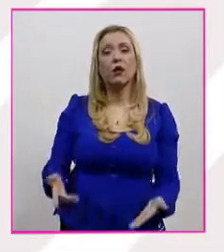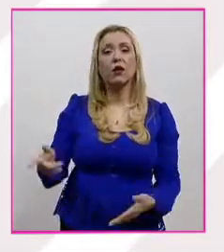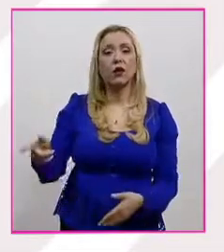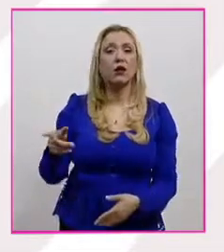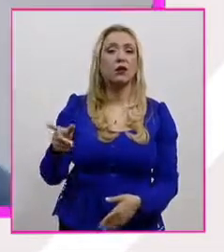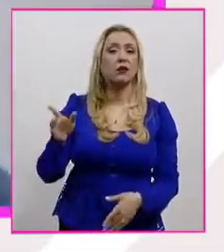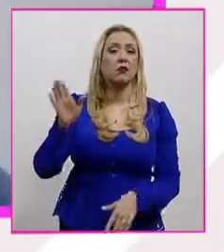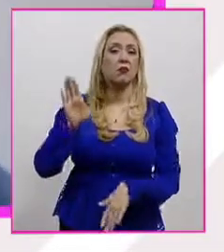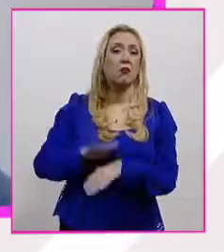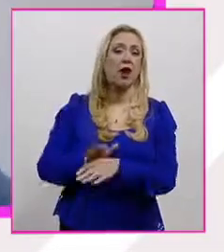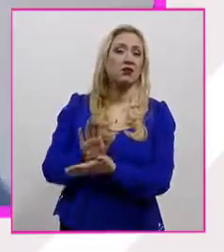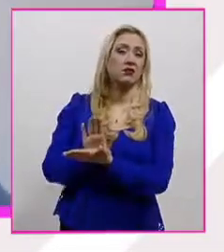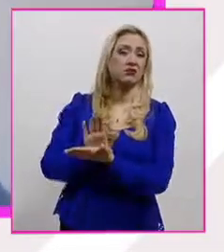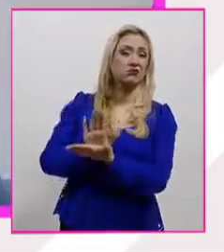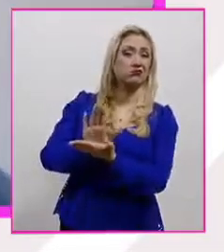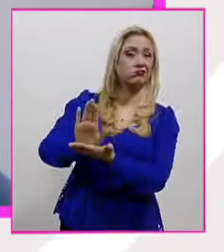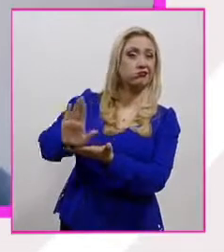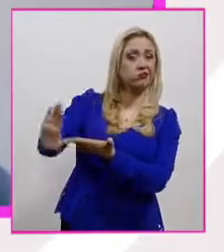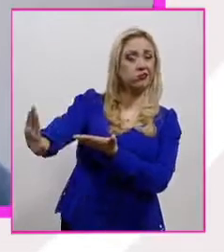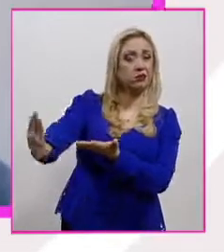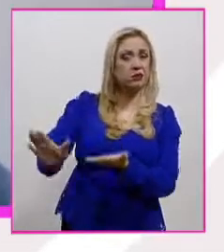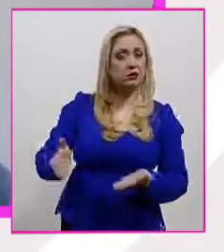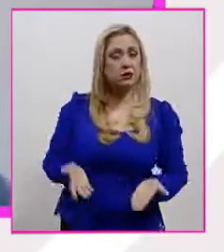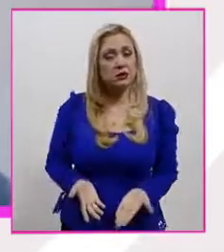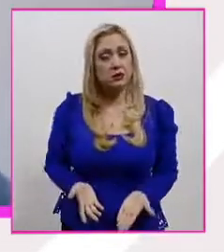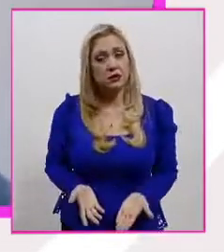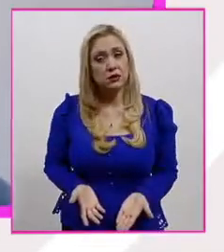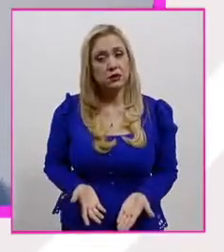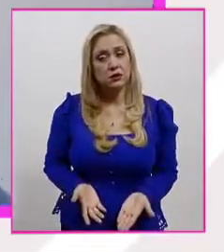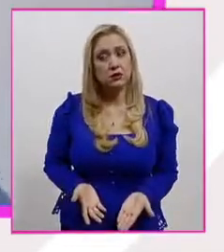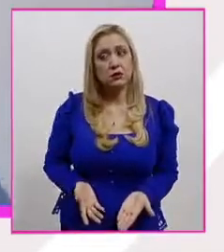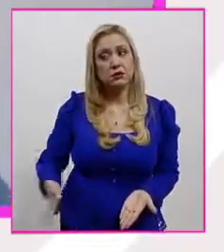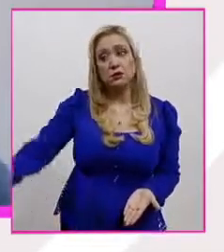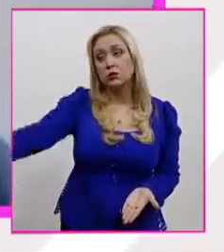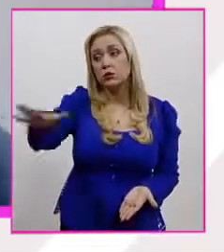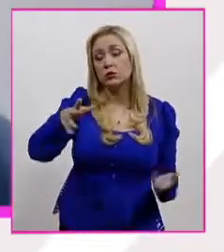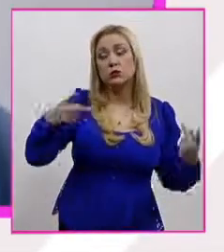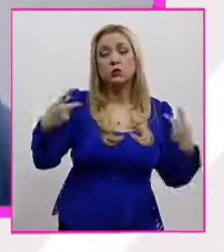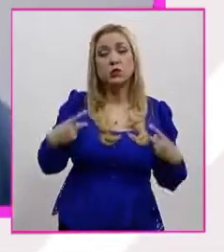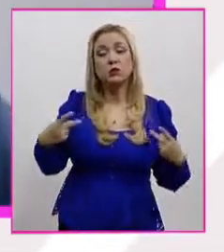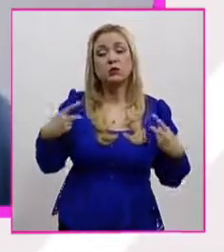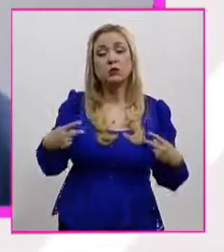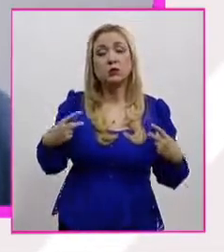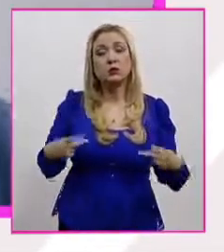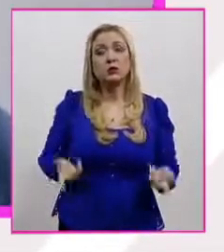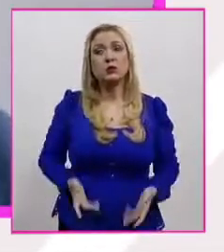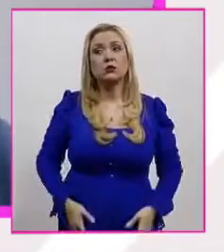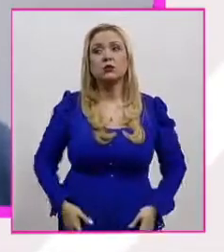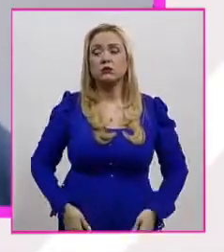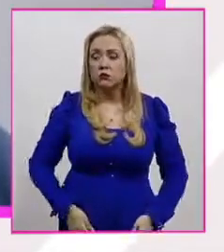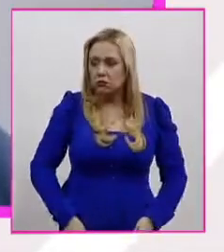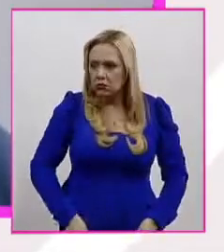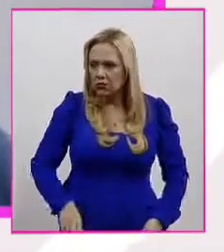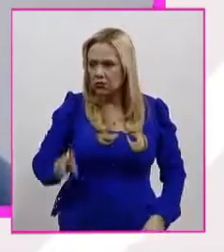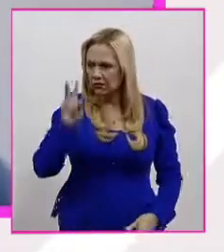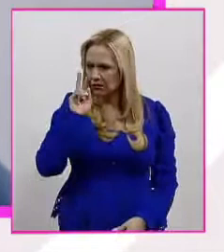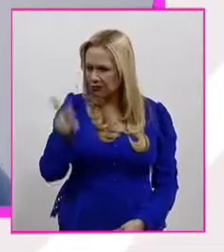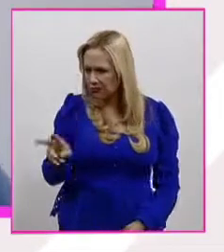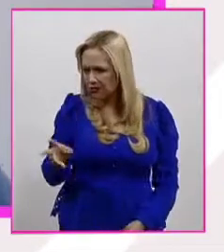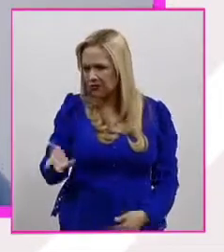de marginalidad. Pero ¿qué es lo que pasa? Tienes toda esta población que ya identificaste dentro del